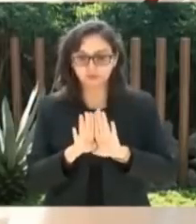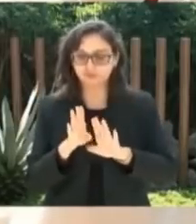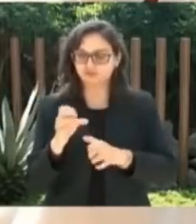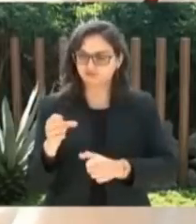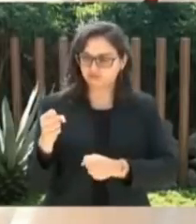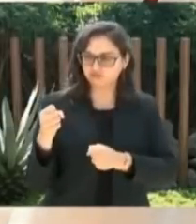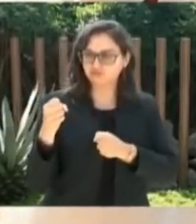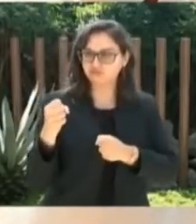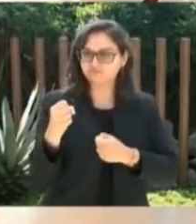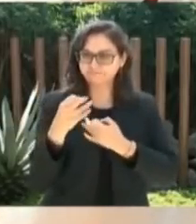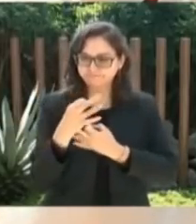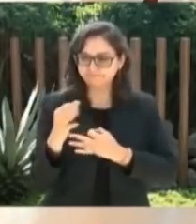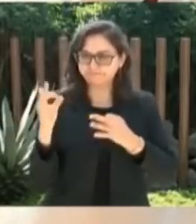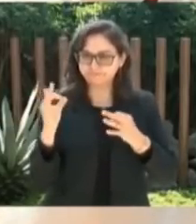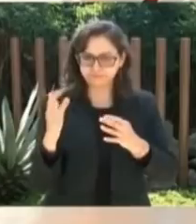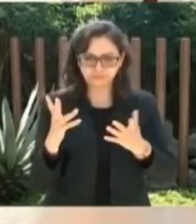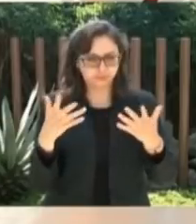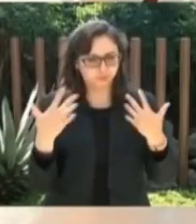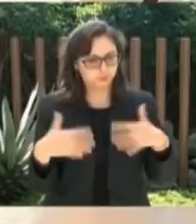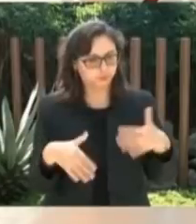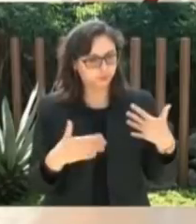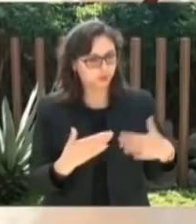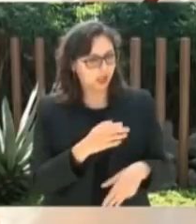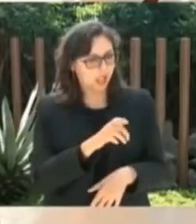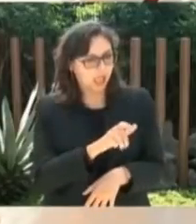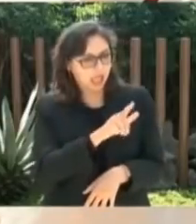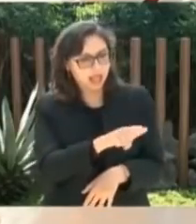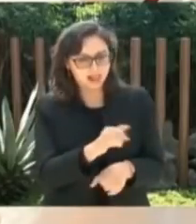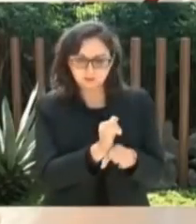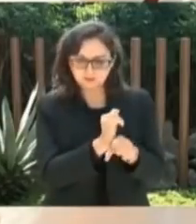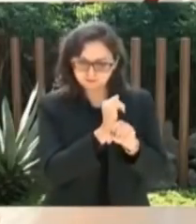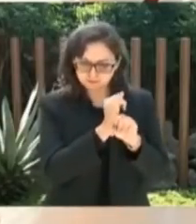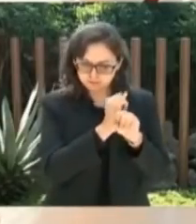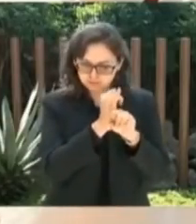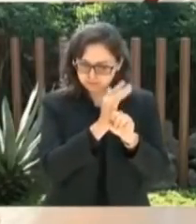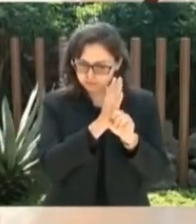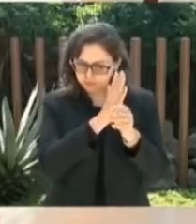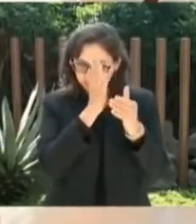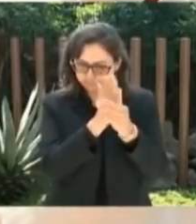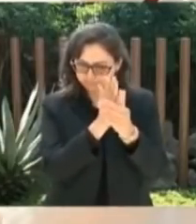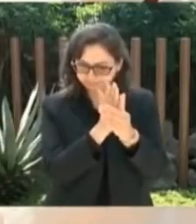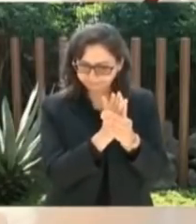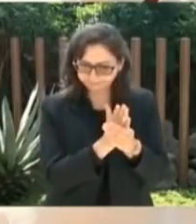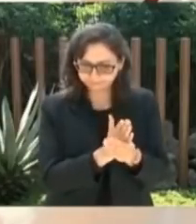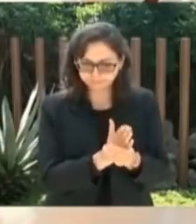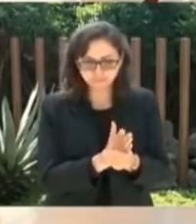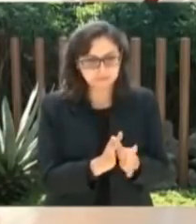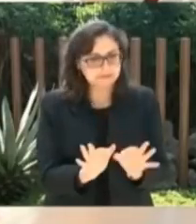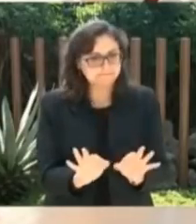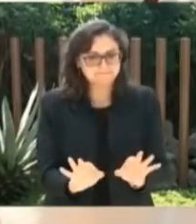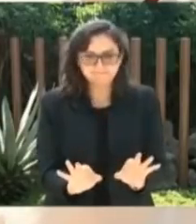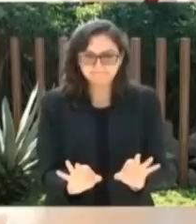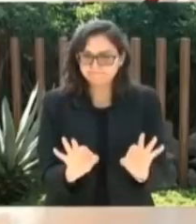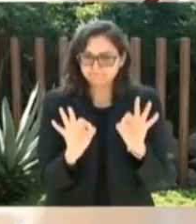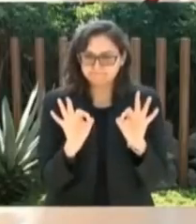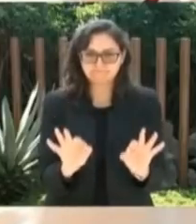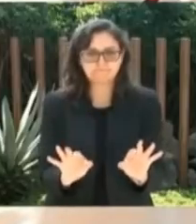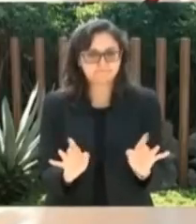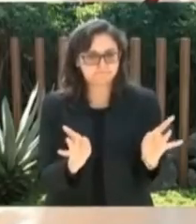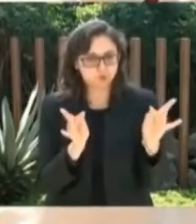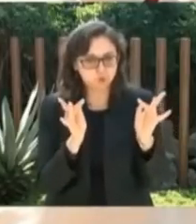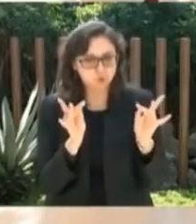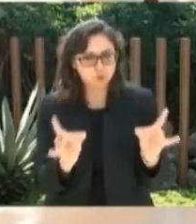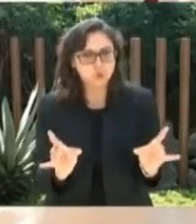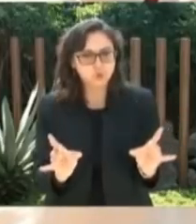proclamas, todo su trabajo de investigación de primer nivel. Ahora